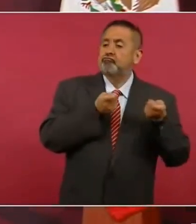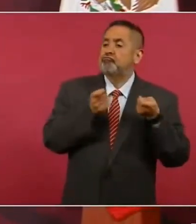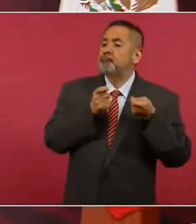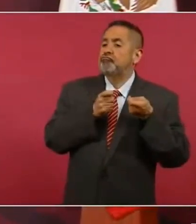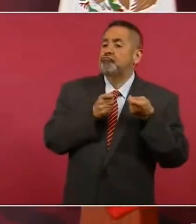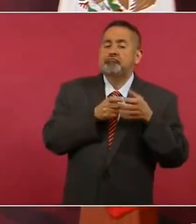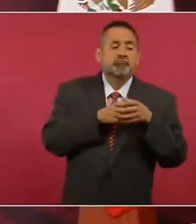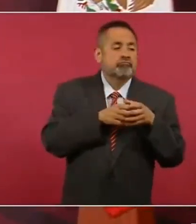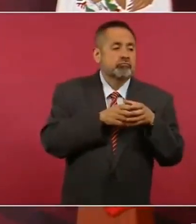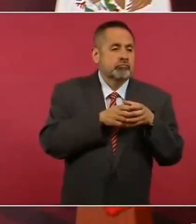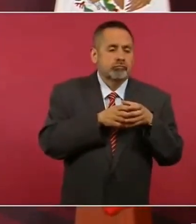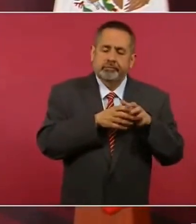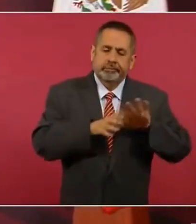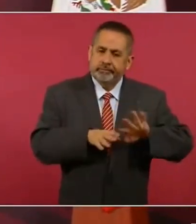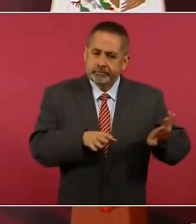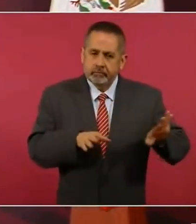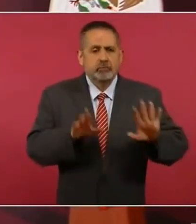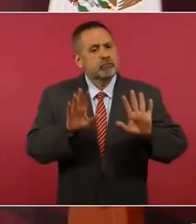queremos